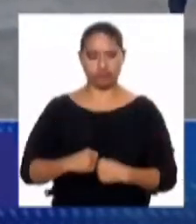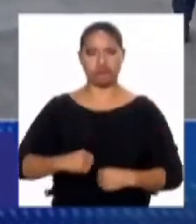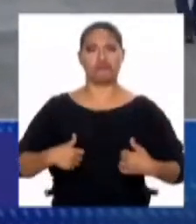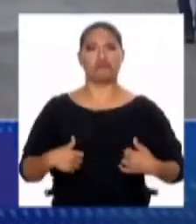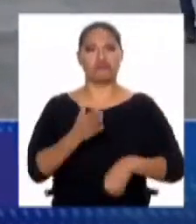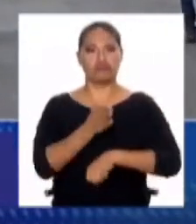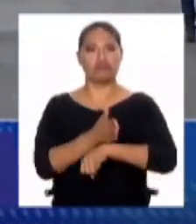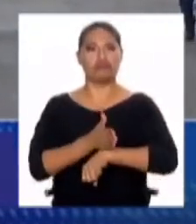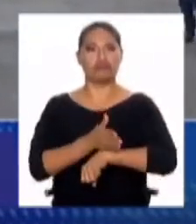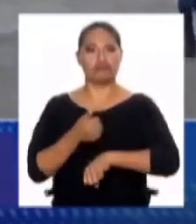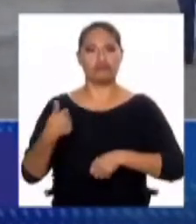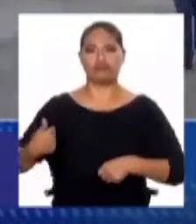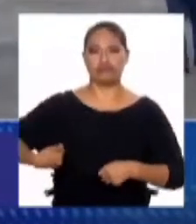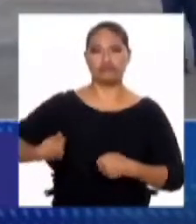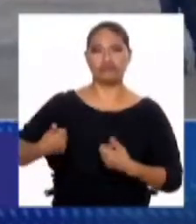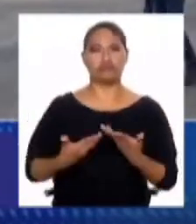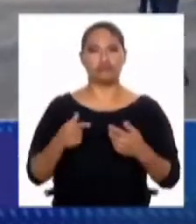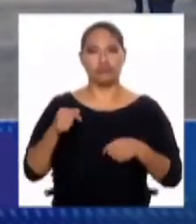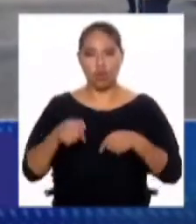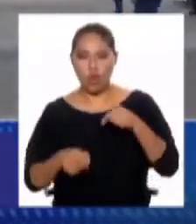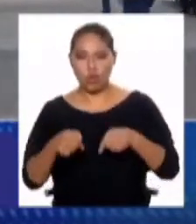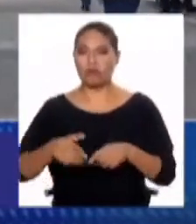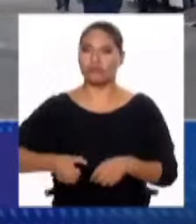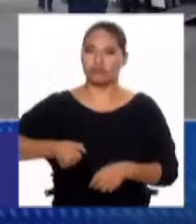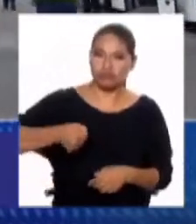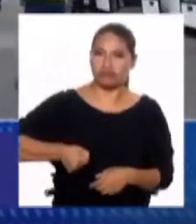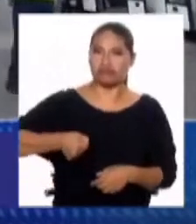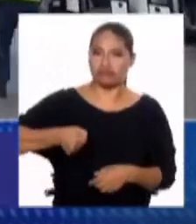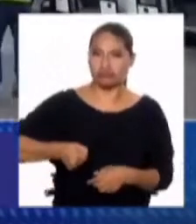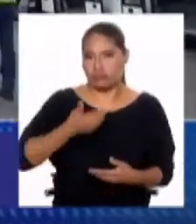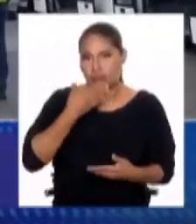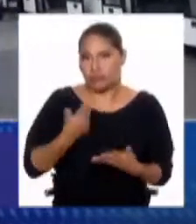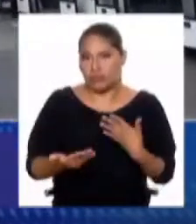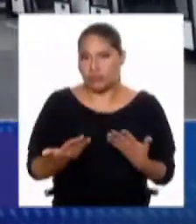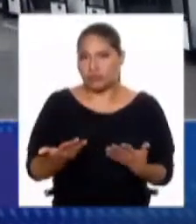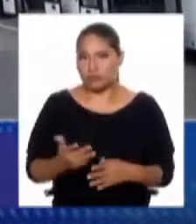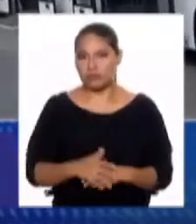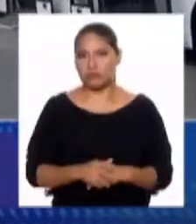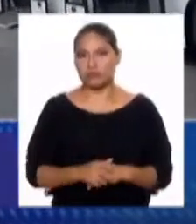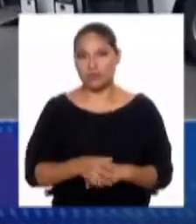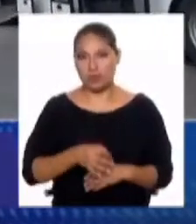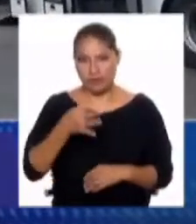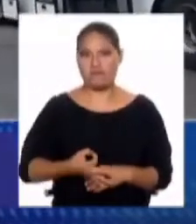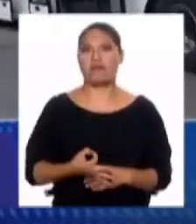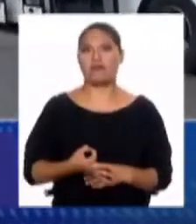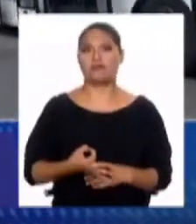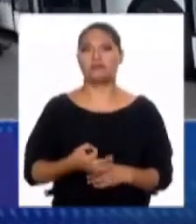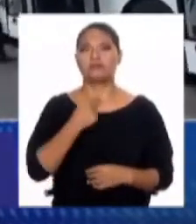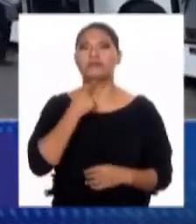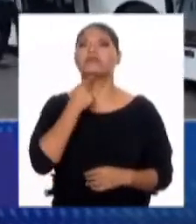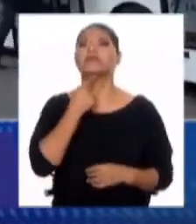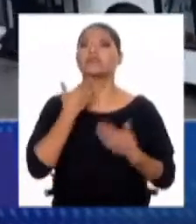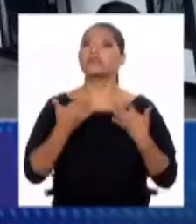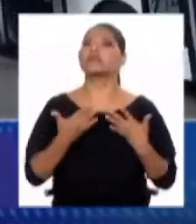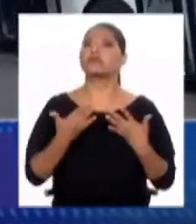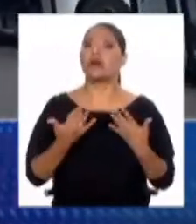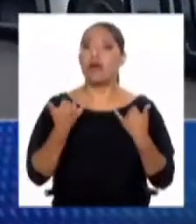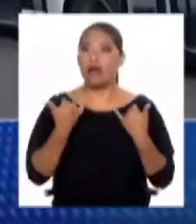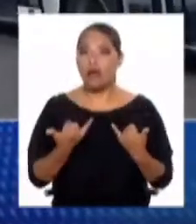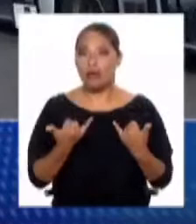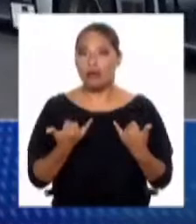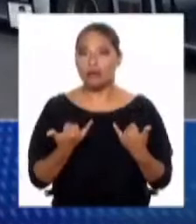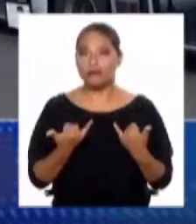¿cierto? Uh-huh. Y si no podía caminar, pues con un bastón. Uh-huh. Y claro, se ha